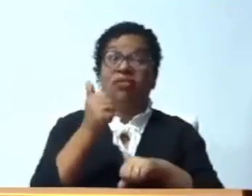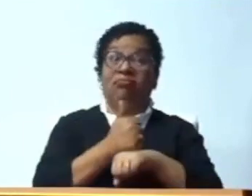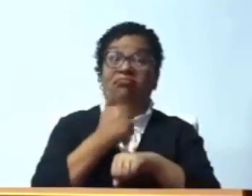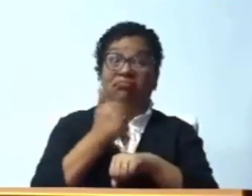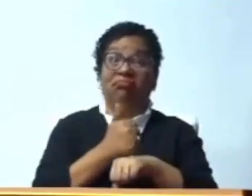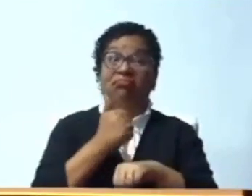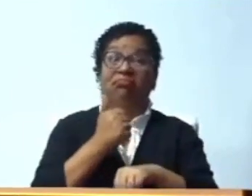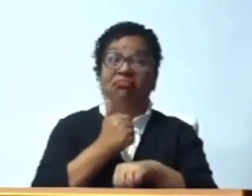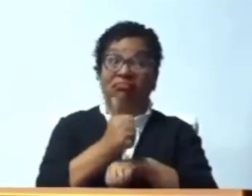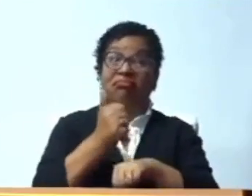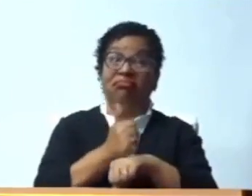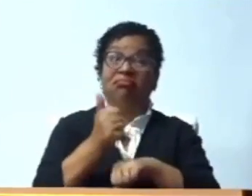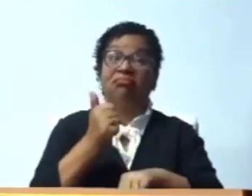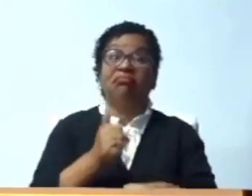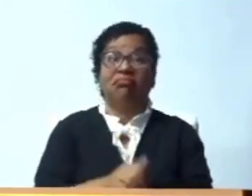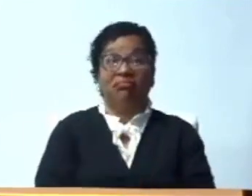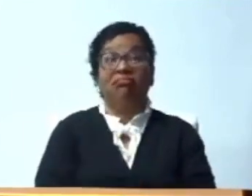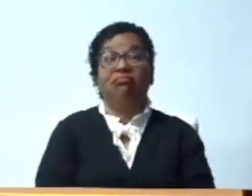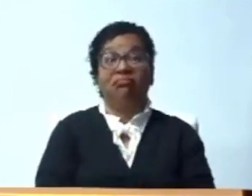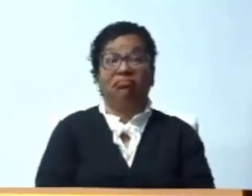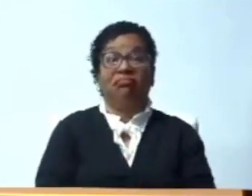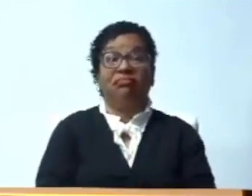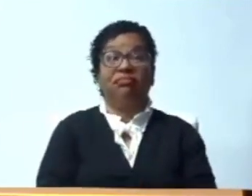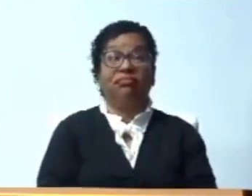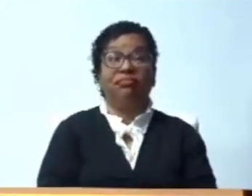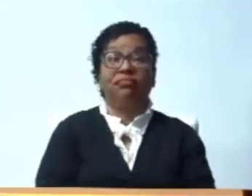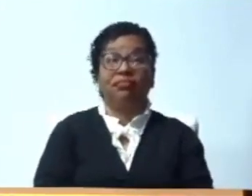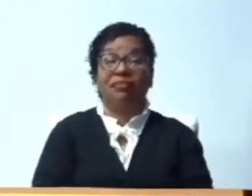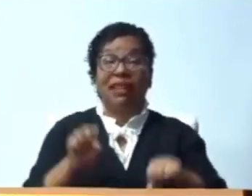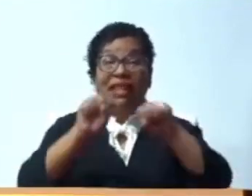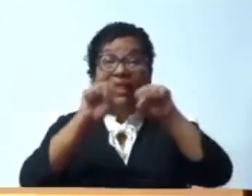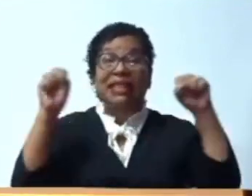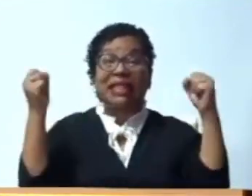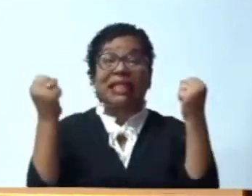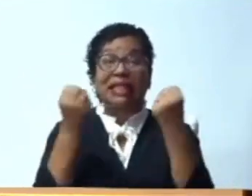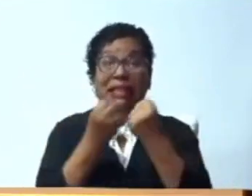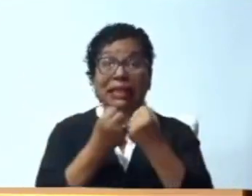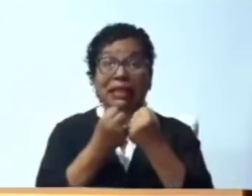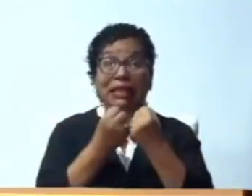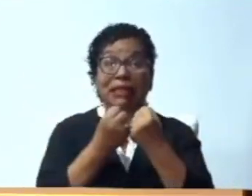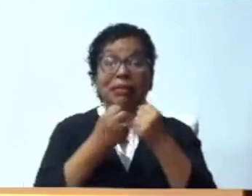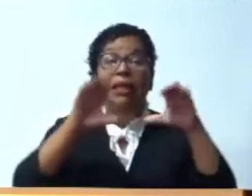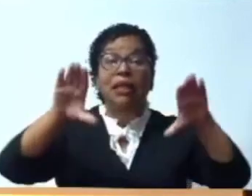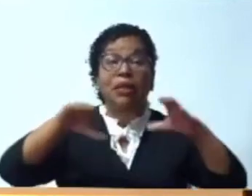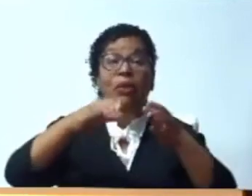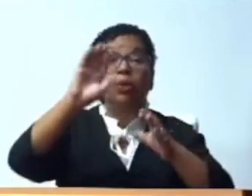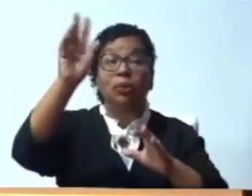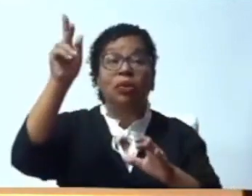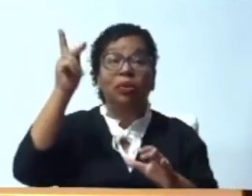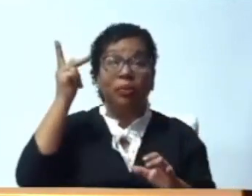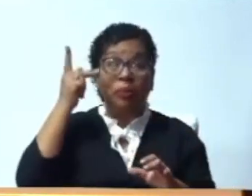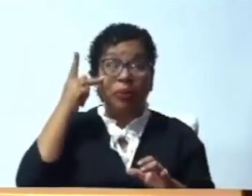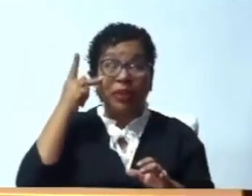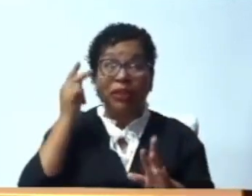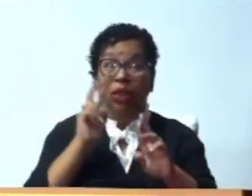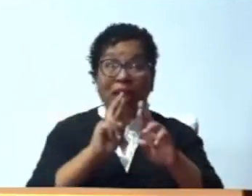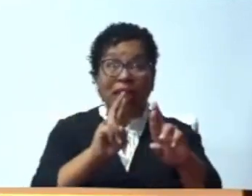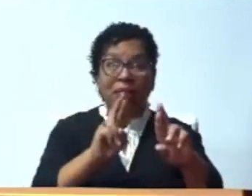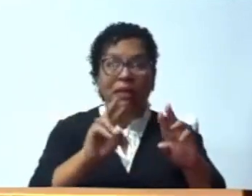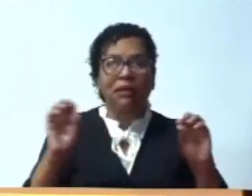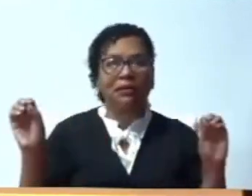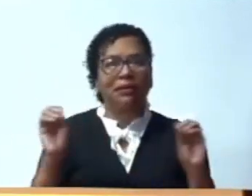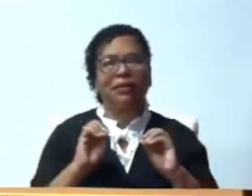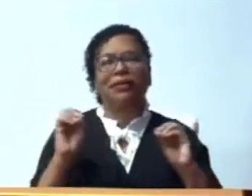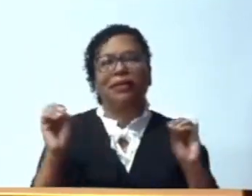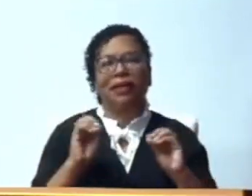políticos en nuestro país su expresión más concreta son los